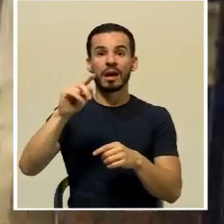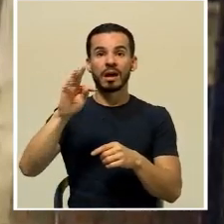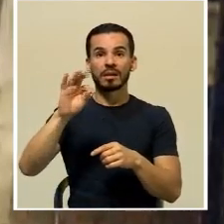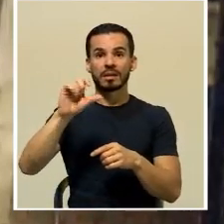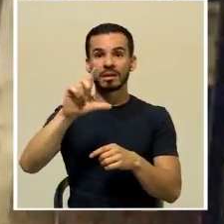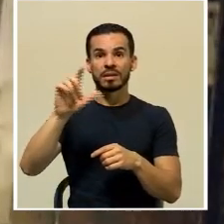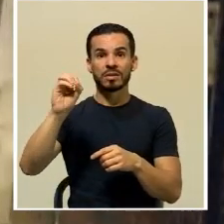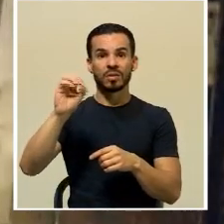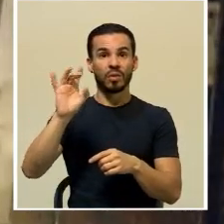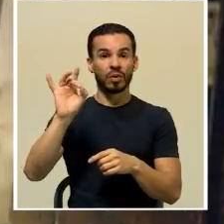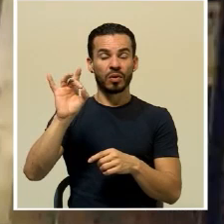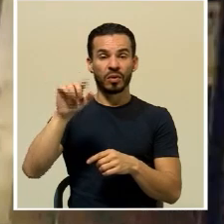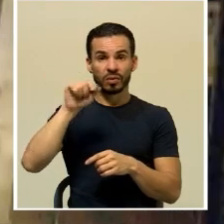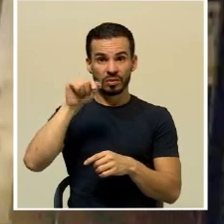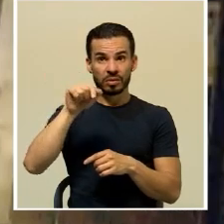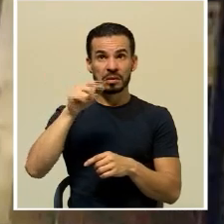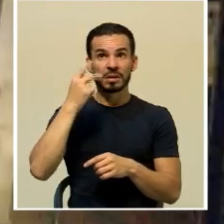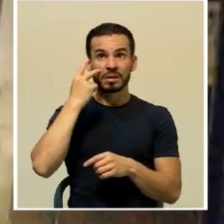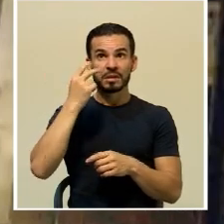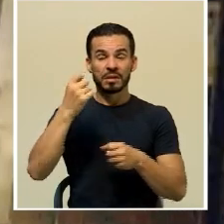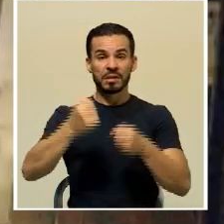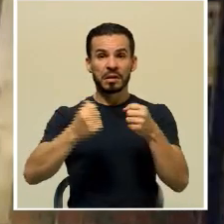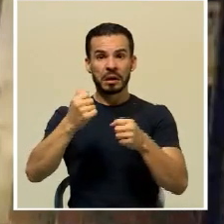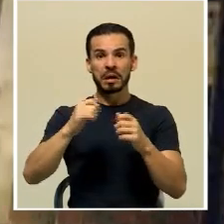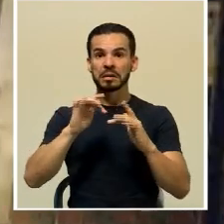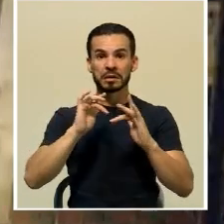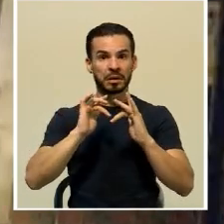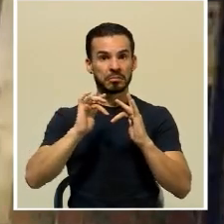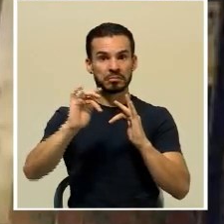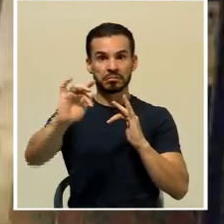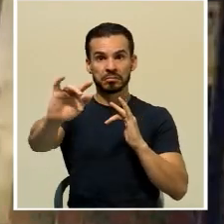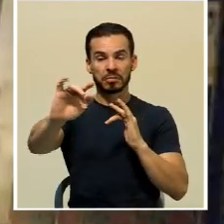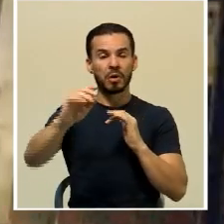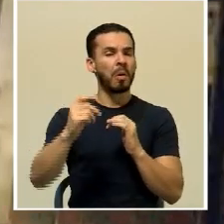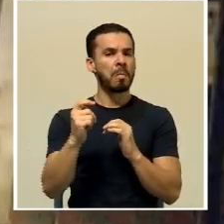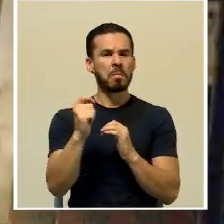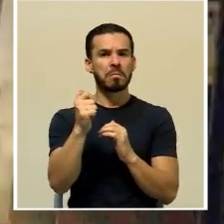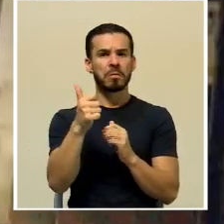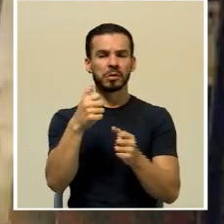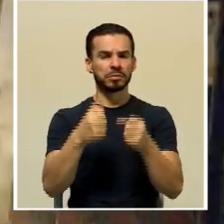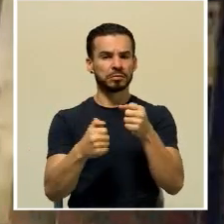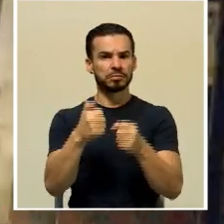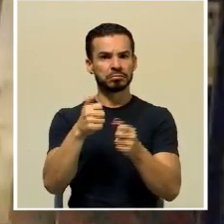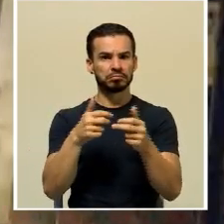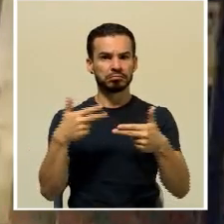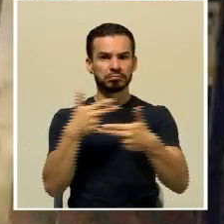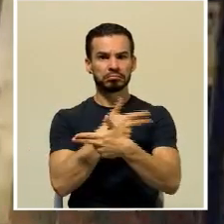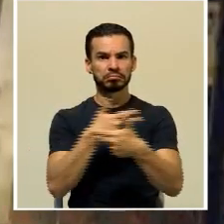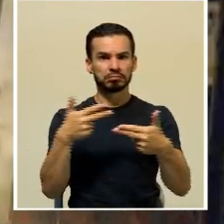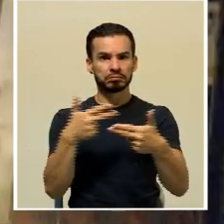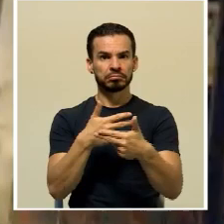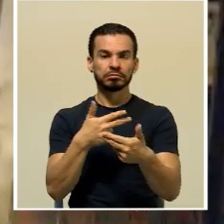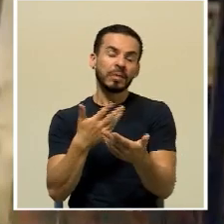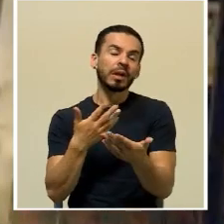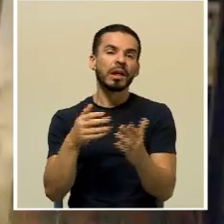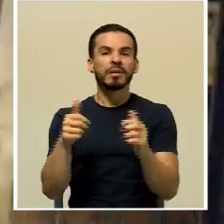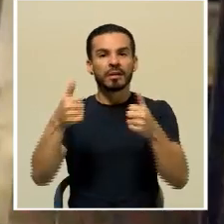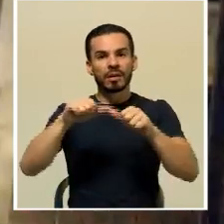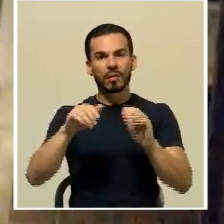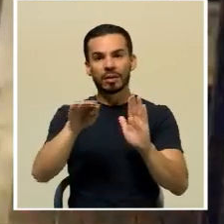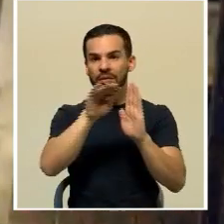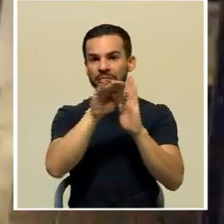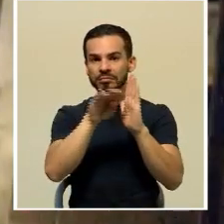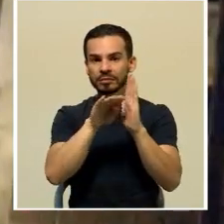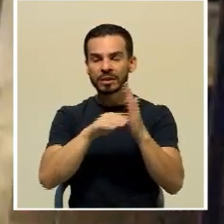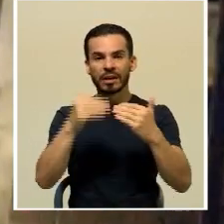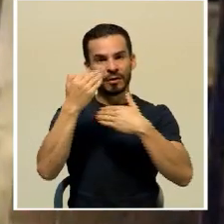8. Se ve la carretera muy despejada, muy poco tránsito, como corresponde a un